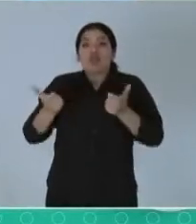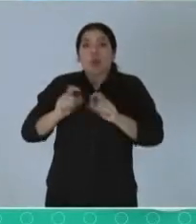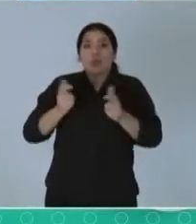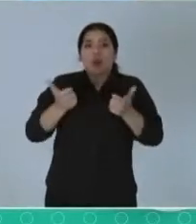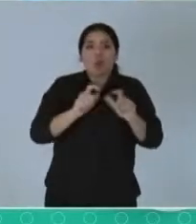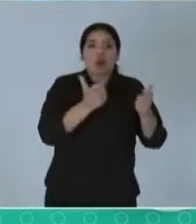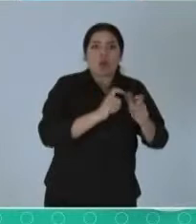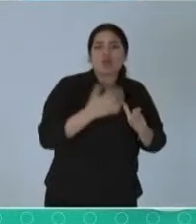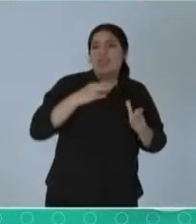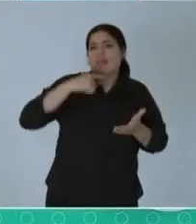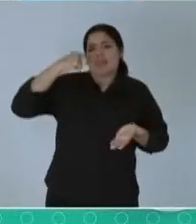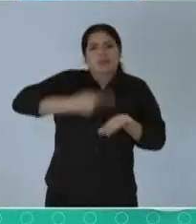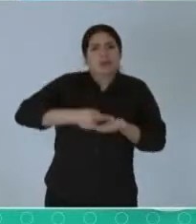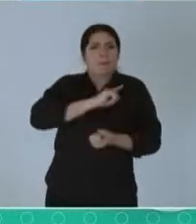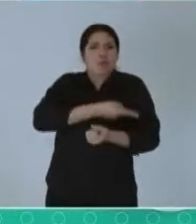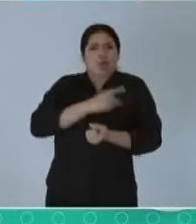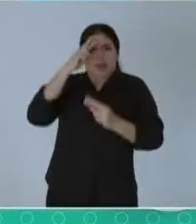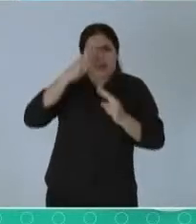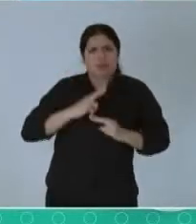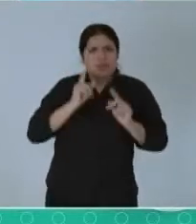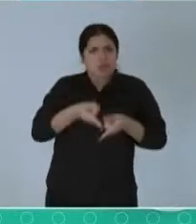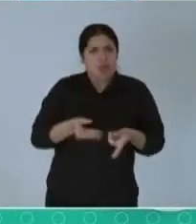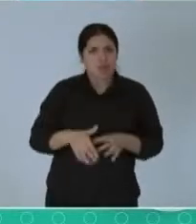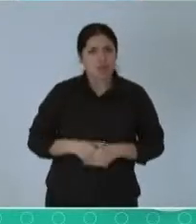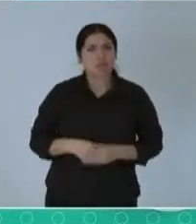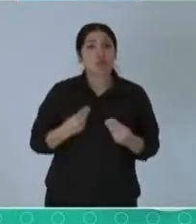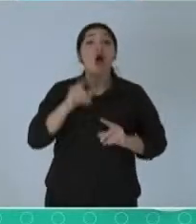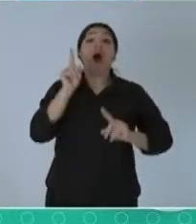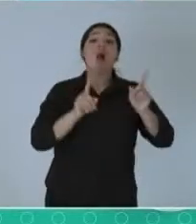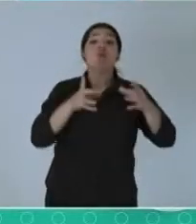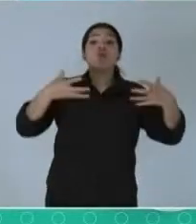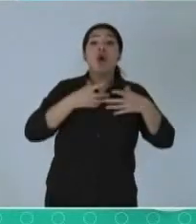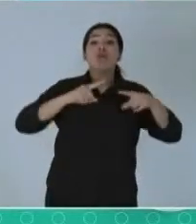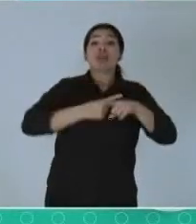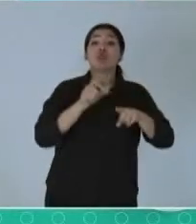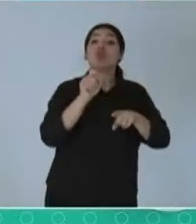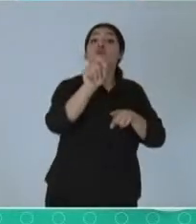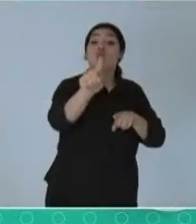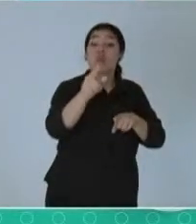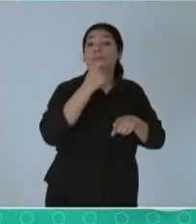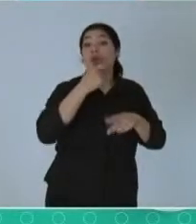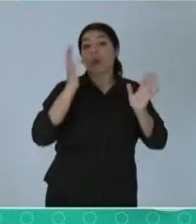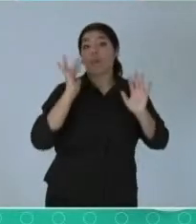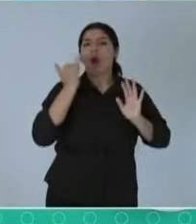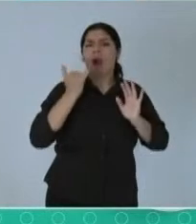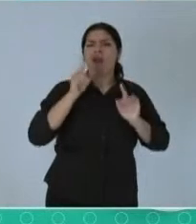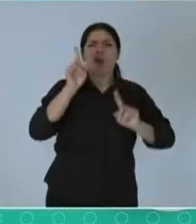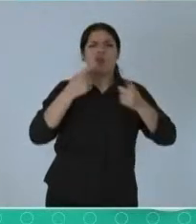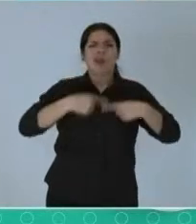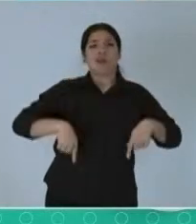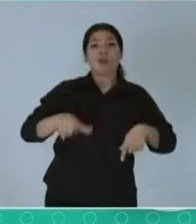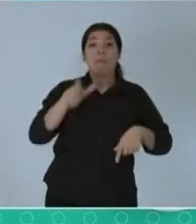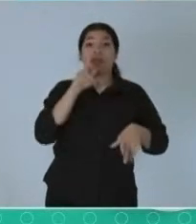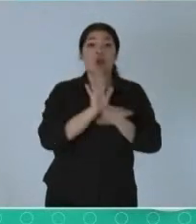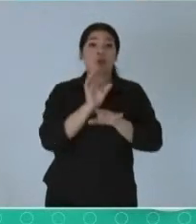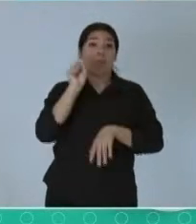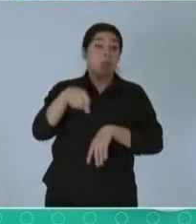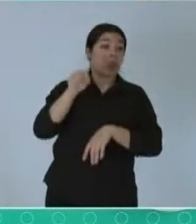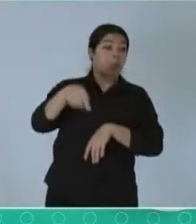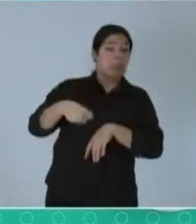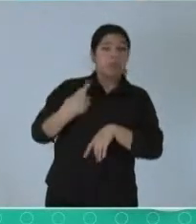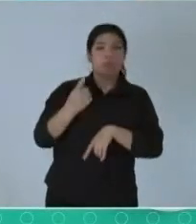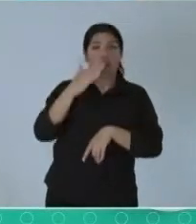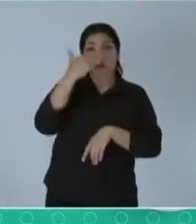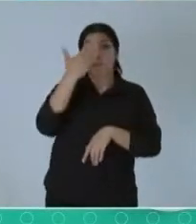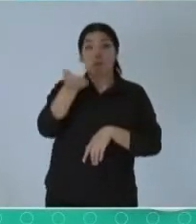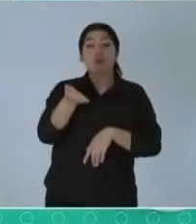capacidad de decisión por qué tu espacio político desconoce las competencias que hoy tenemos las juntas y no cumple los procedim el uso de